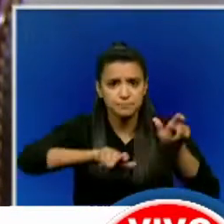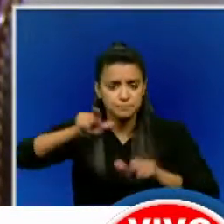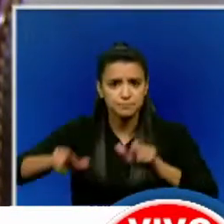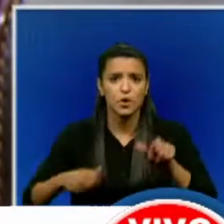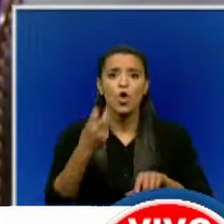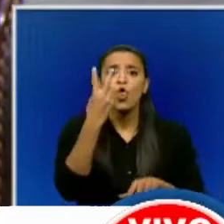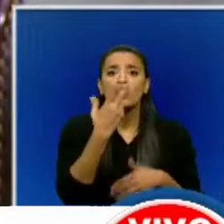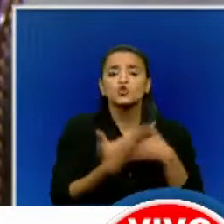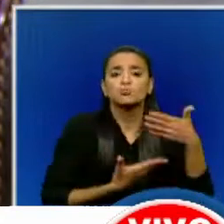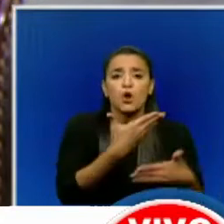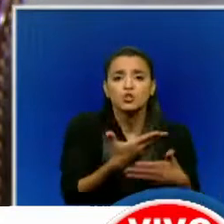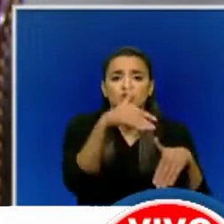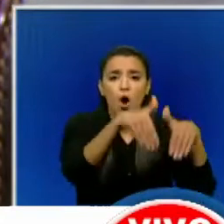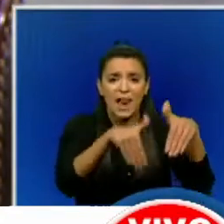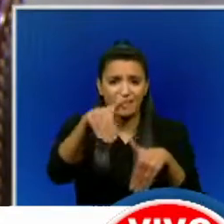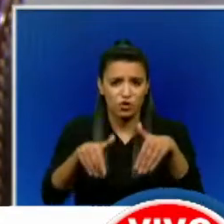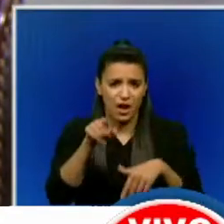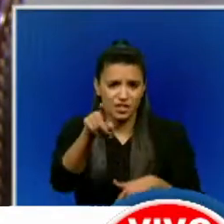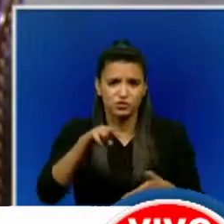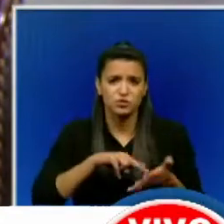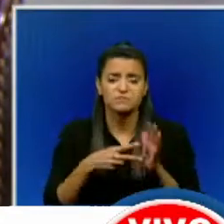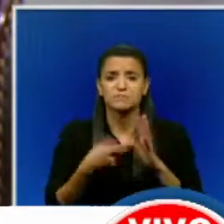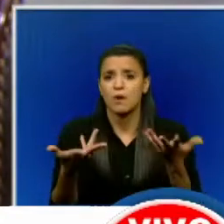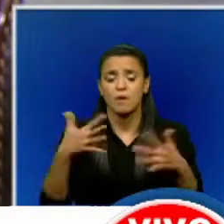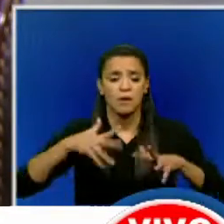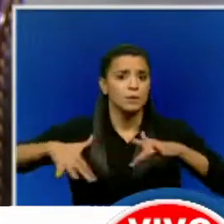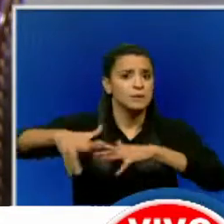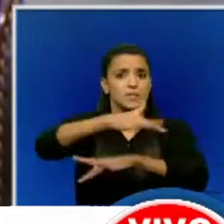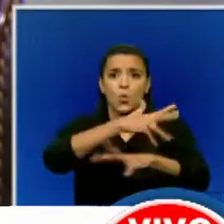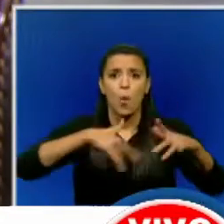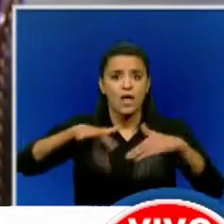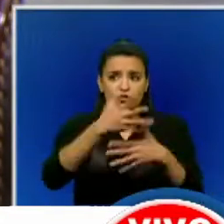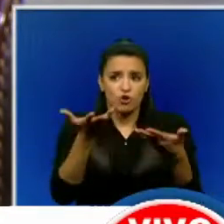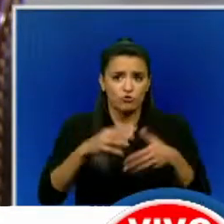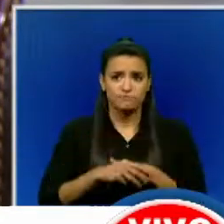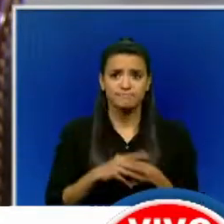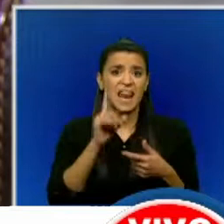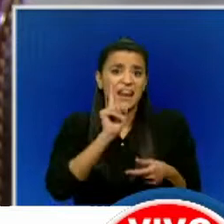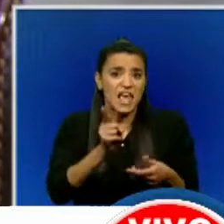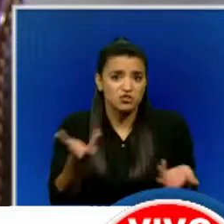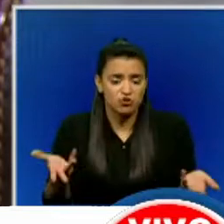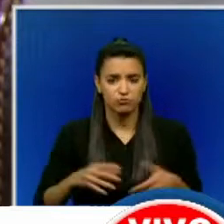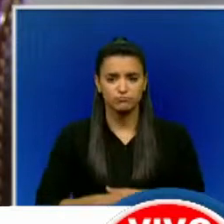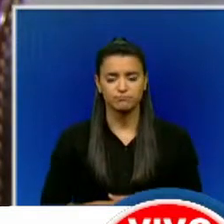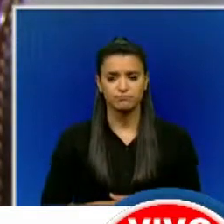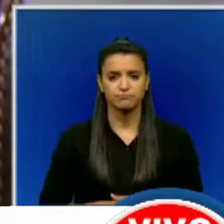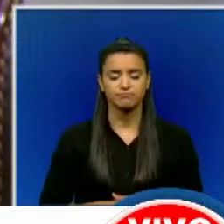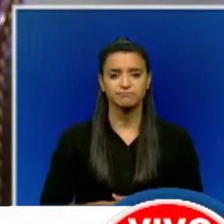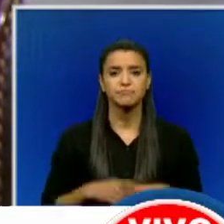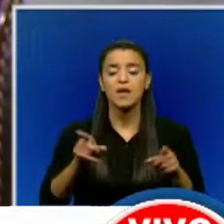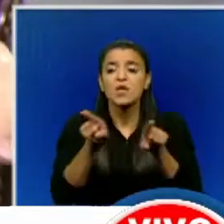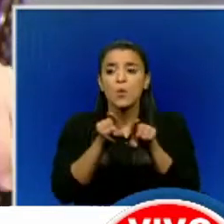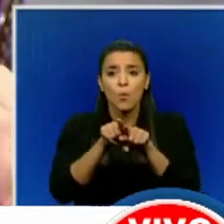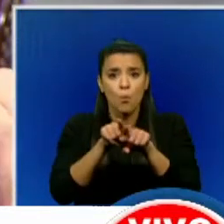dos procesos electorales que significa movimiento de gente y riesgo. Como lo